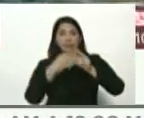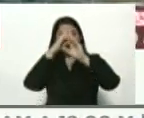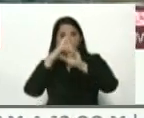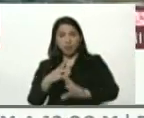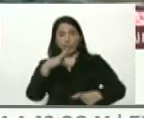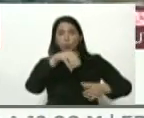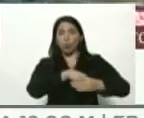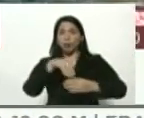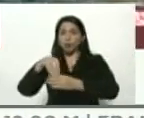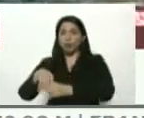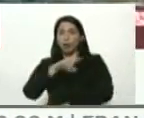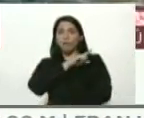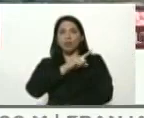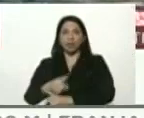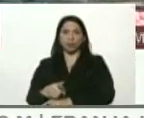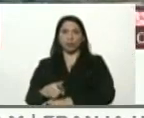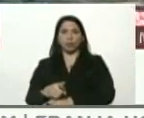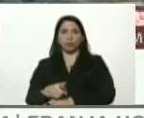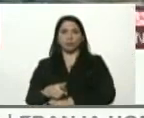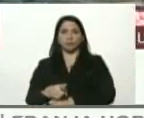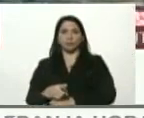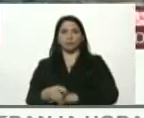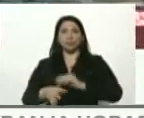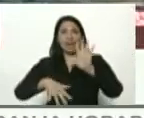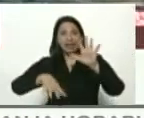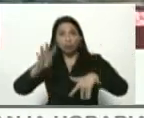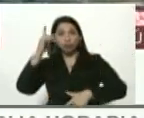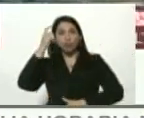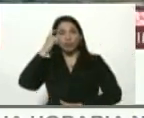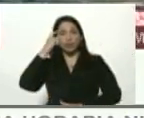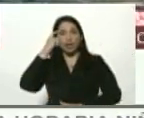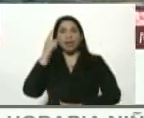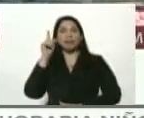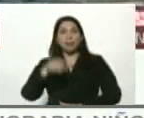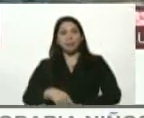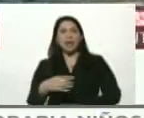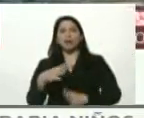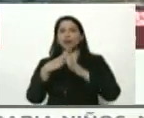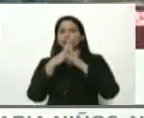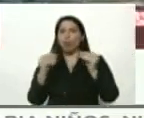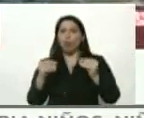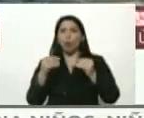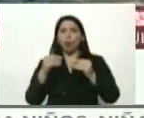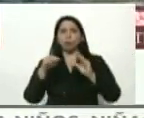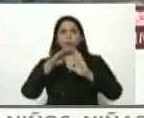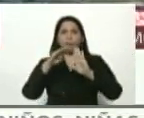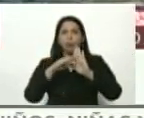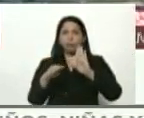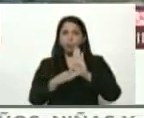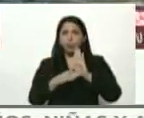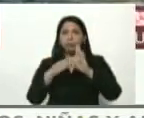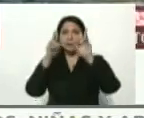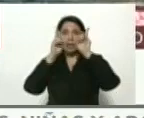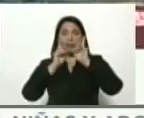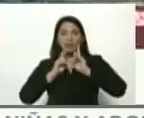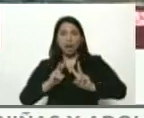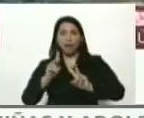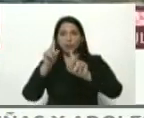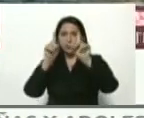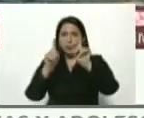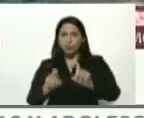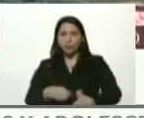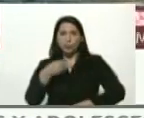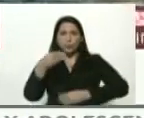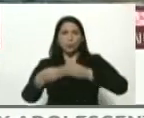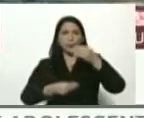cuarentena obligatoria de 14 días, además de todos los protocolos sanitarios y epidemiológicos de realización de pruebas